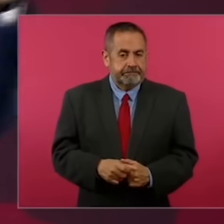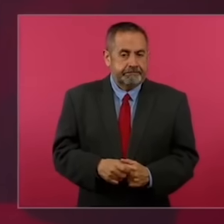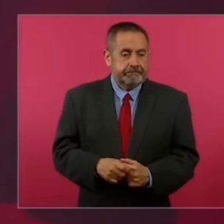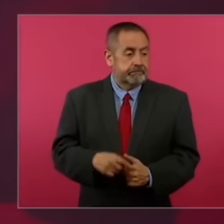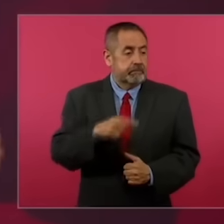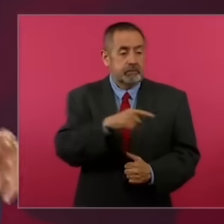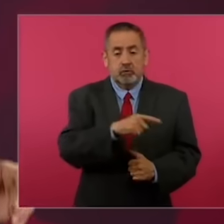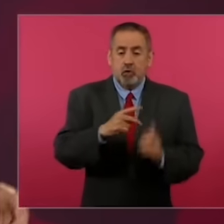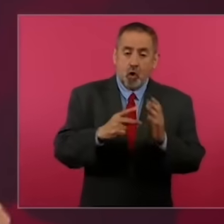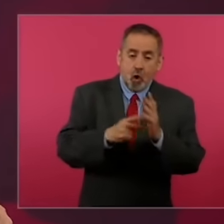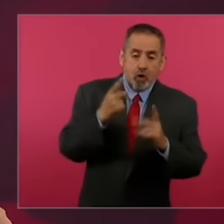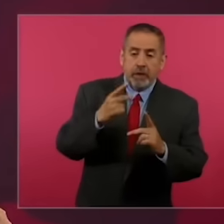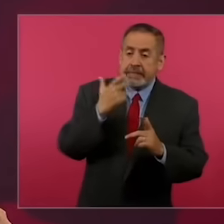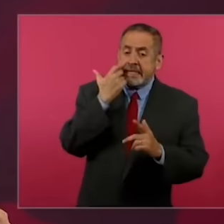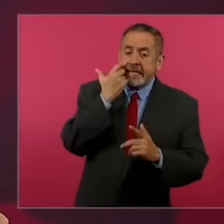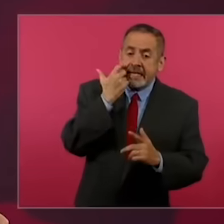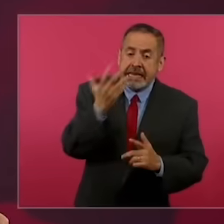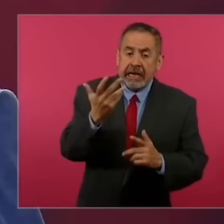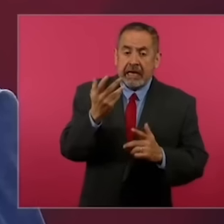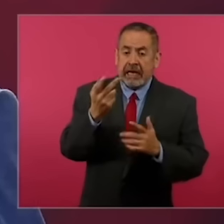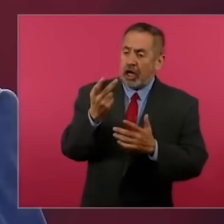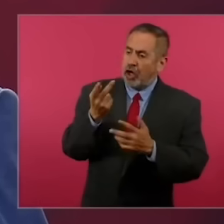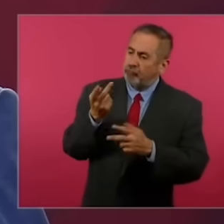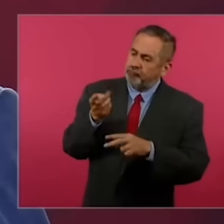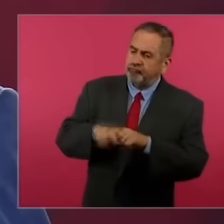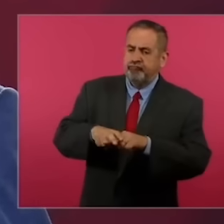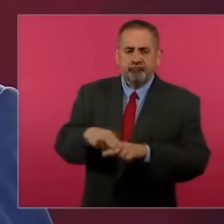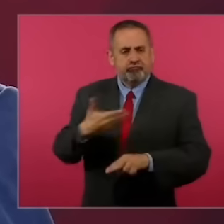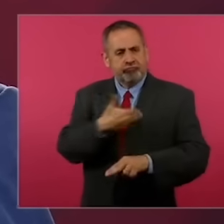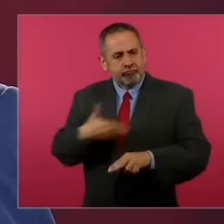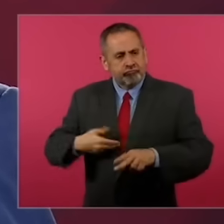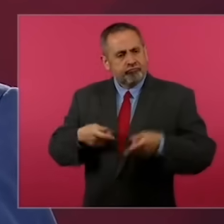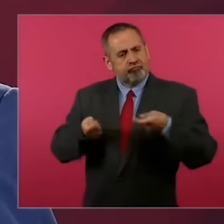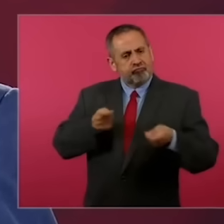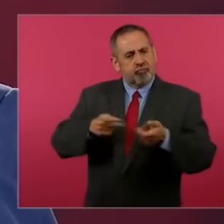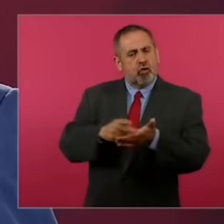quieren regresar por sus fueros.